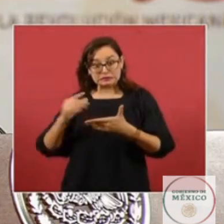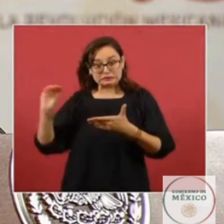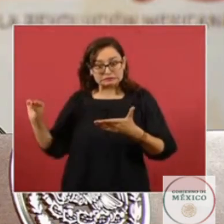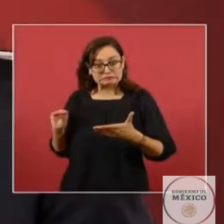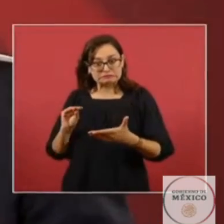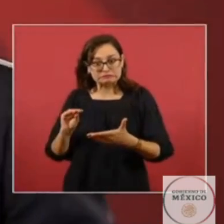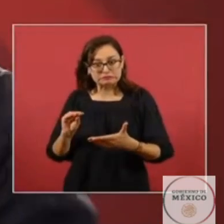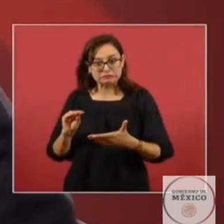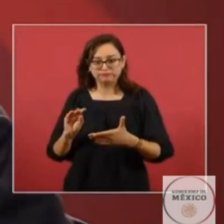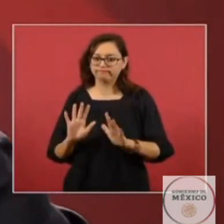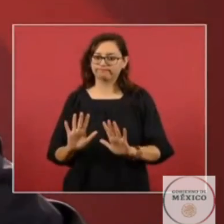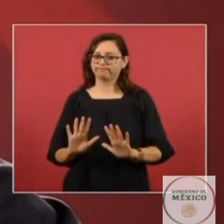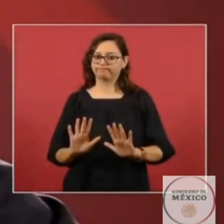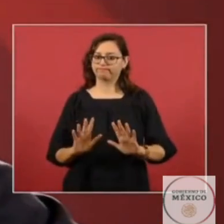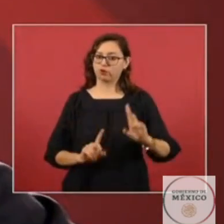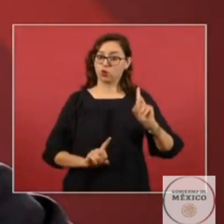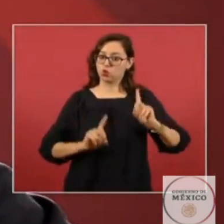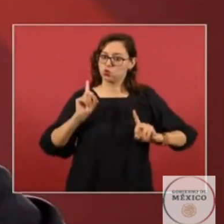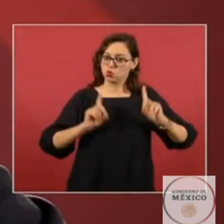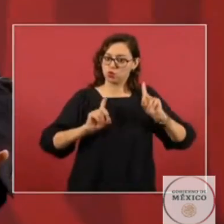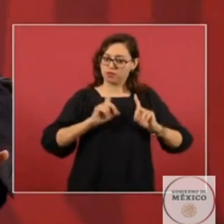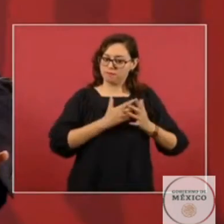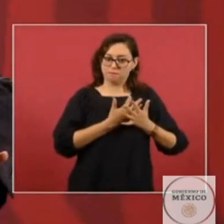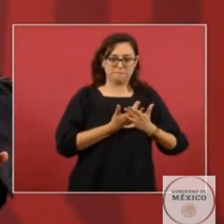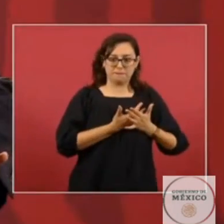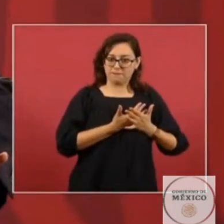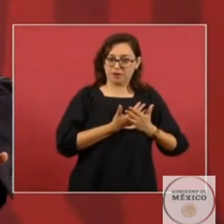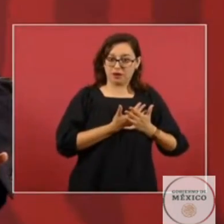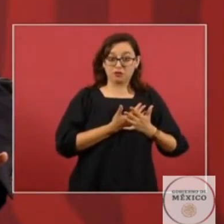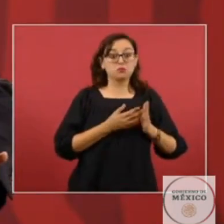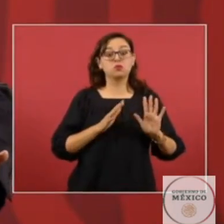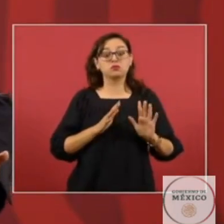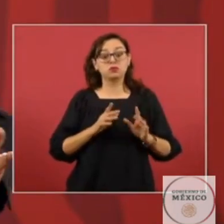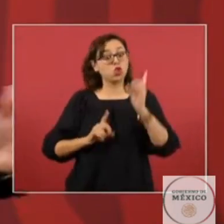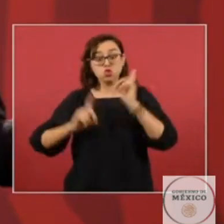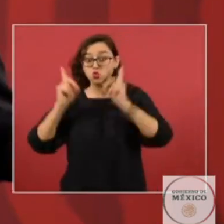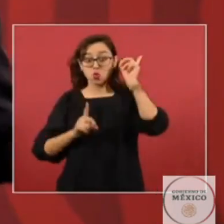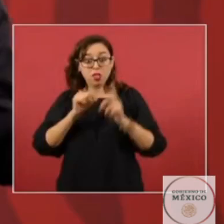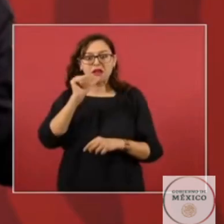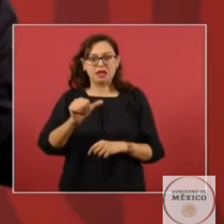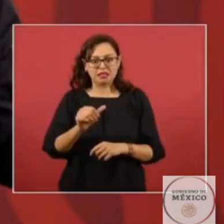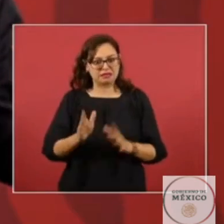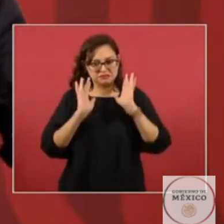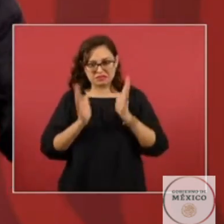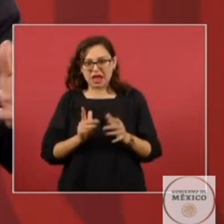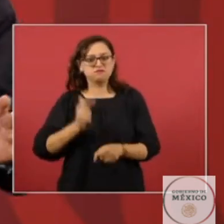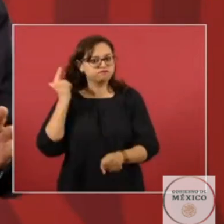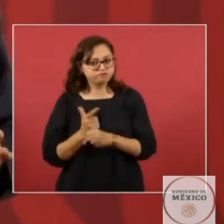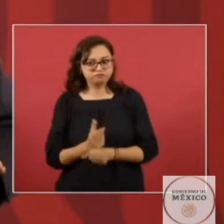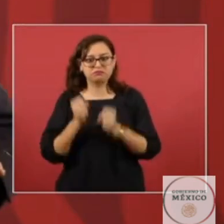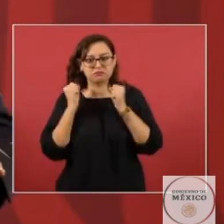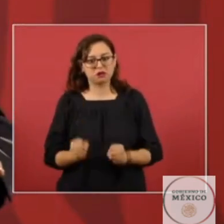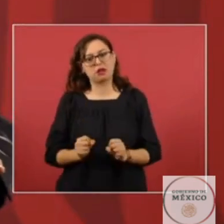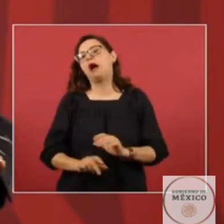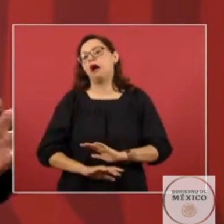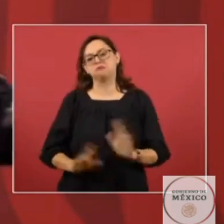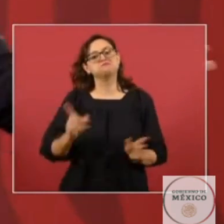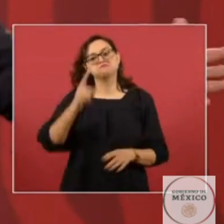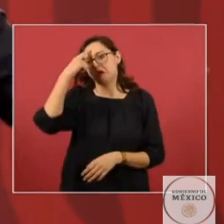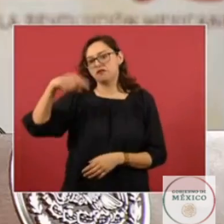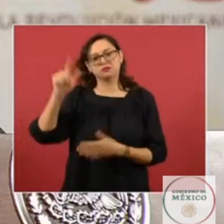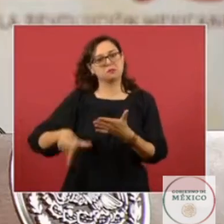tenemos, pues son relativamente nuevas, porque ustedes saben que el sistema de inteligencia financiera en el mundo es nuevo,